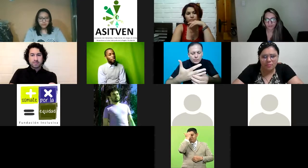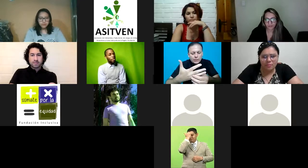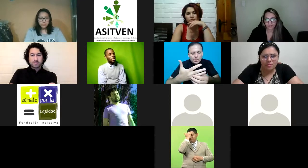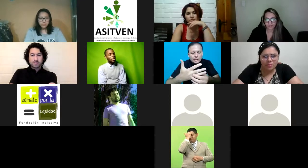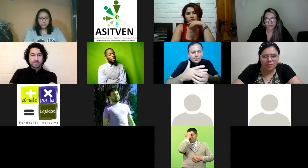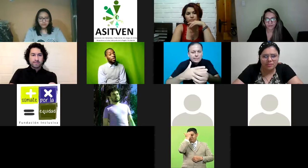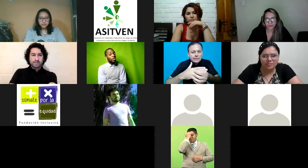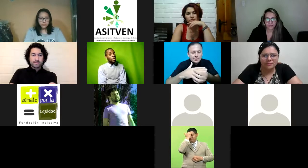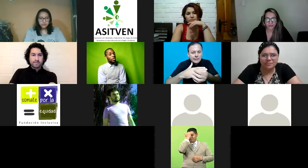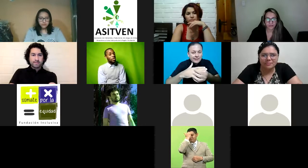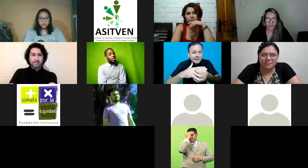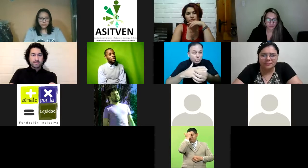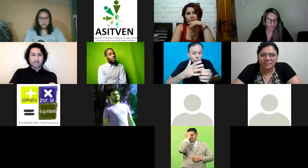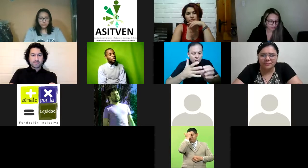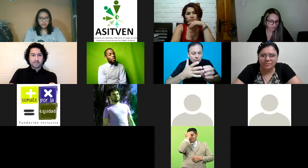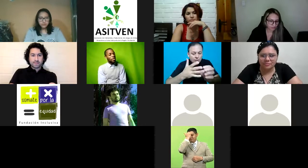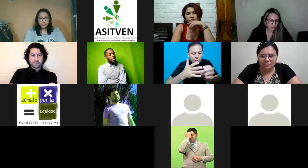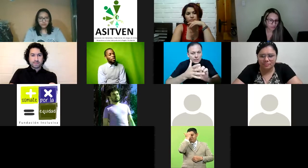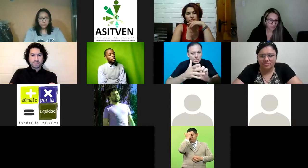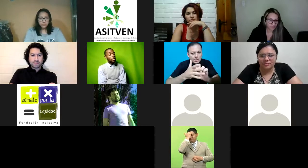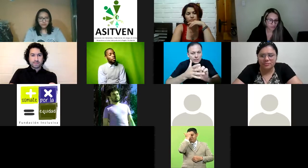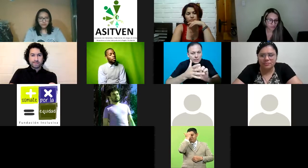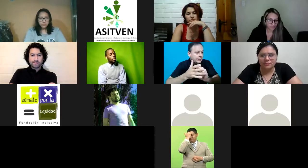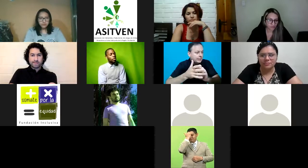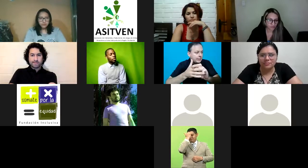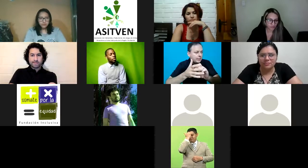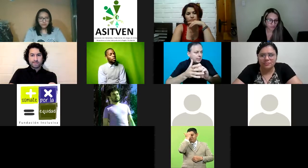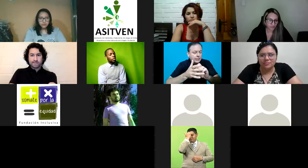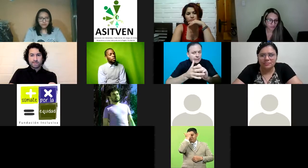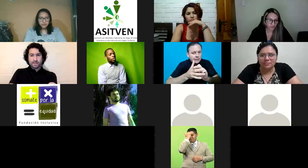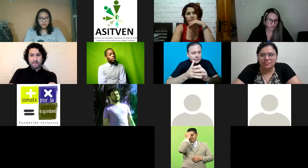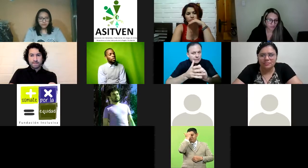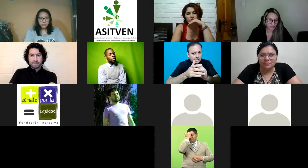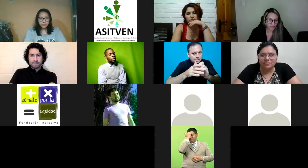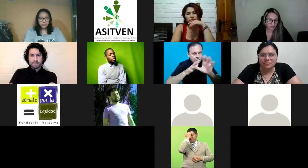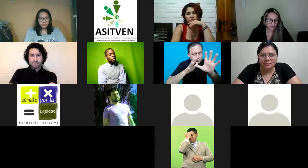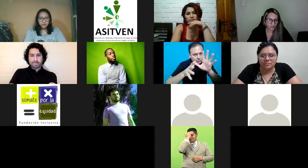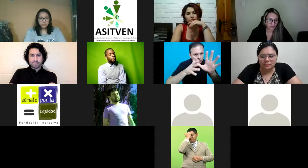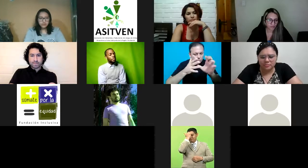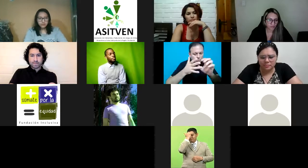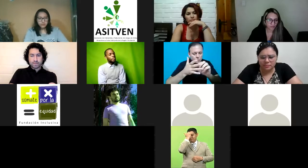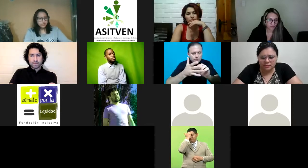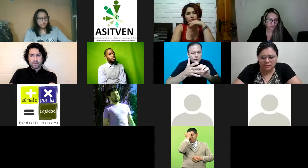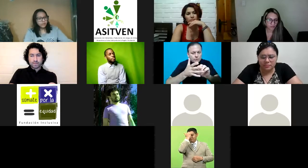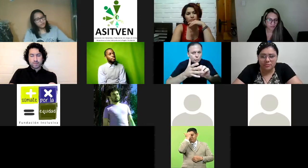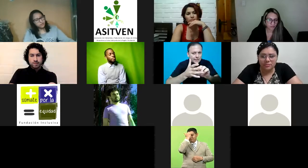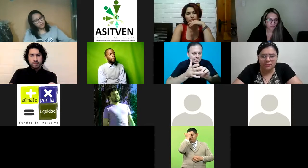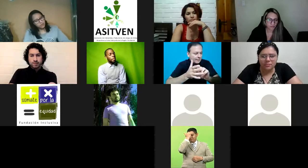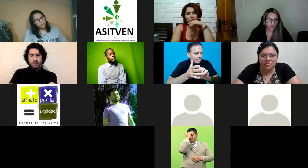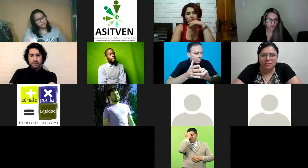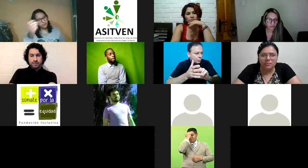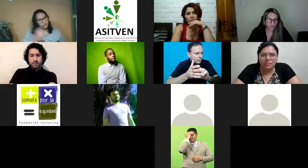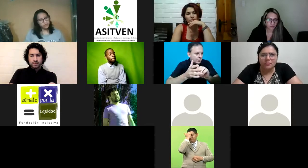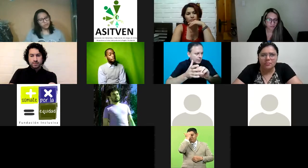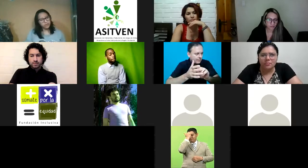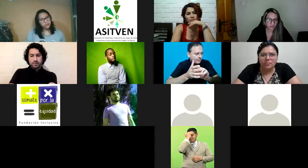no es que sencillamente te la van a enseñar en un lugar, sino cada continente tiene su variante, ¿verdad?